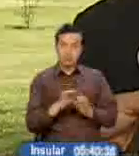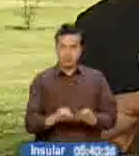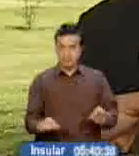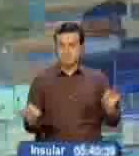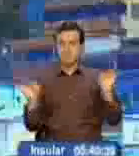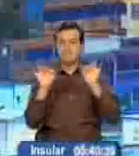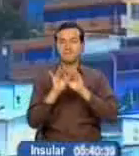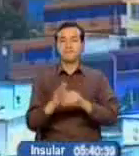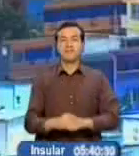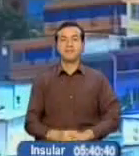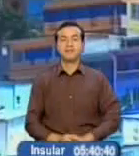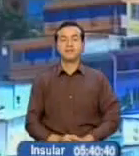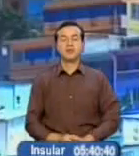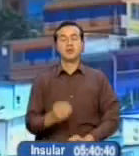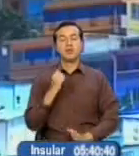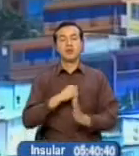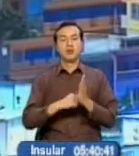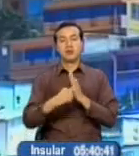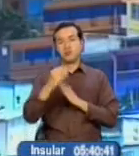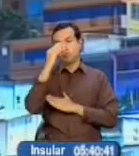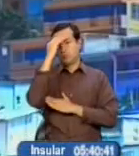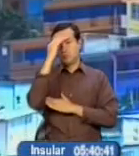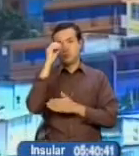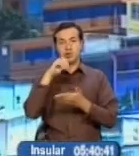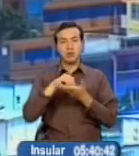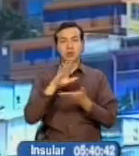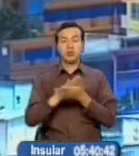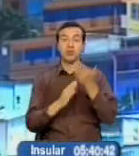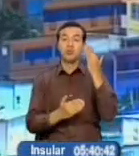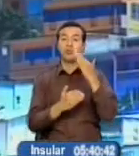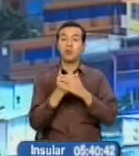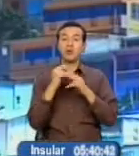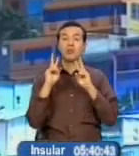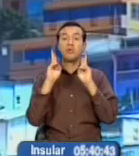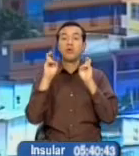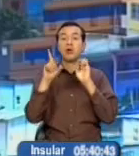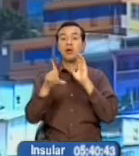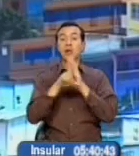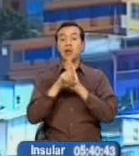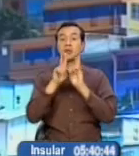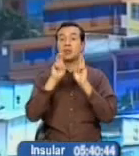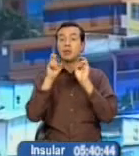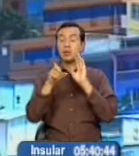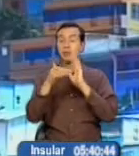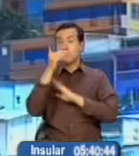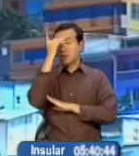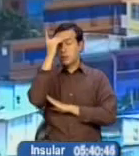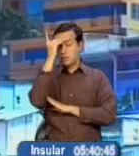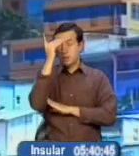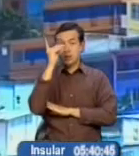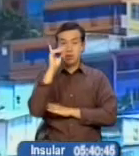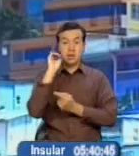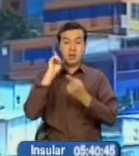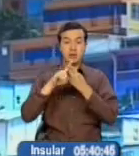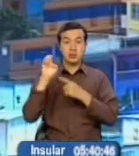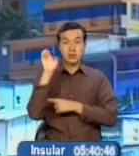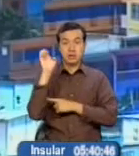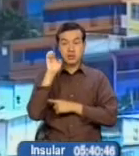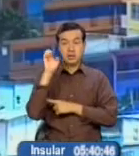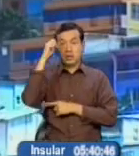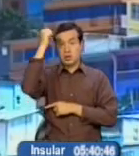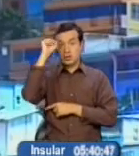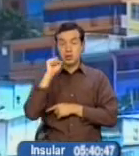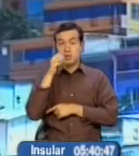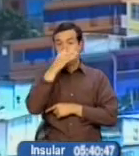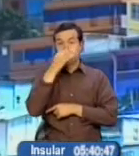adecuadas. El Ministerio de Educación implementó una nueva política de tareas escolares. Hasta enero, las instituciones educativas de la Sierra